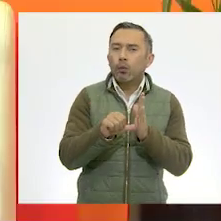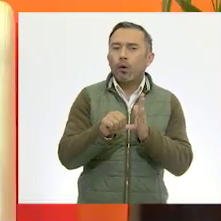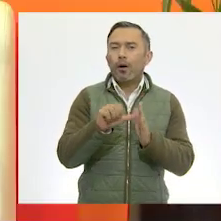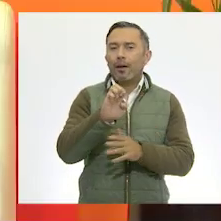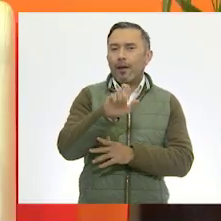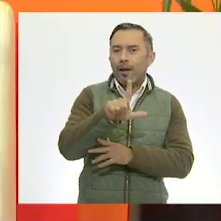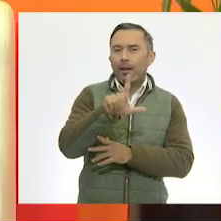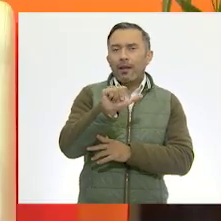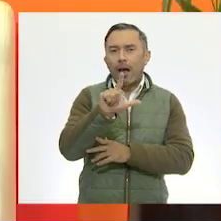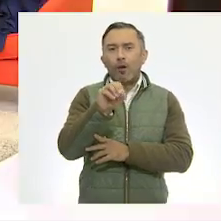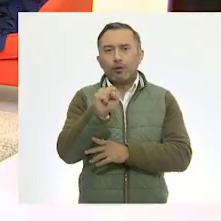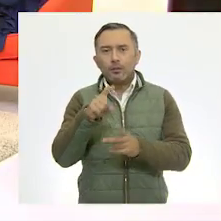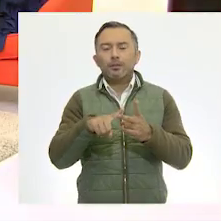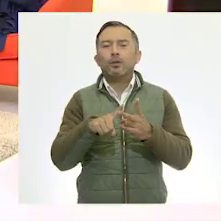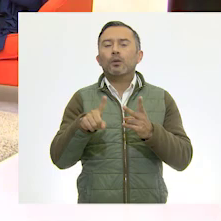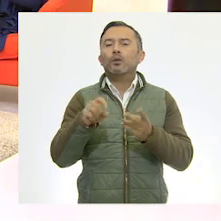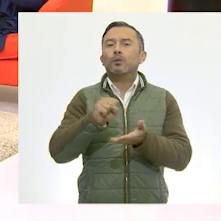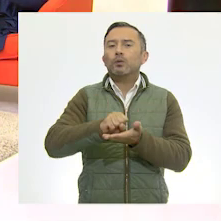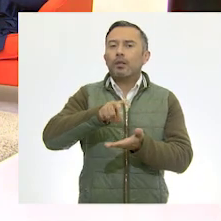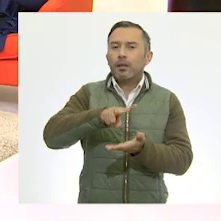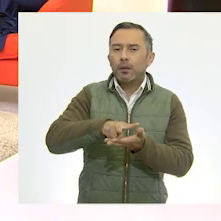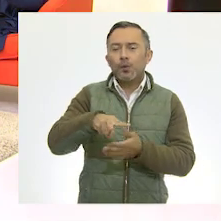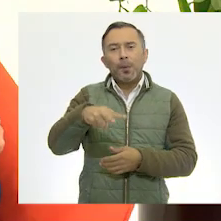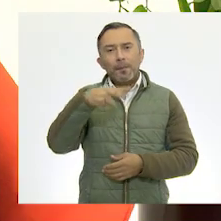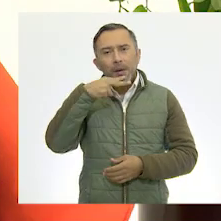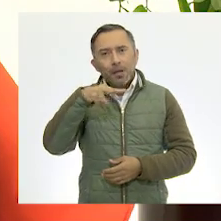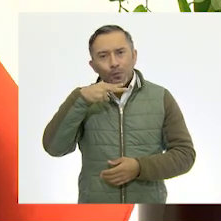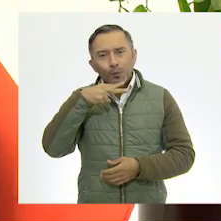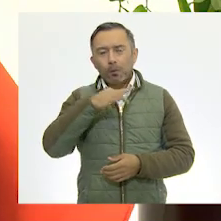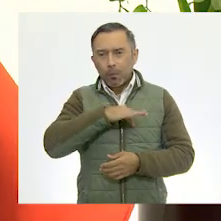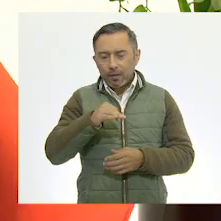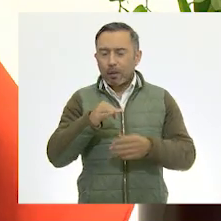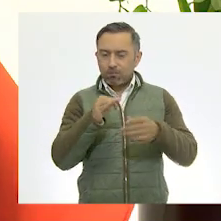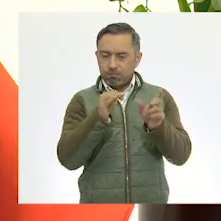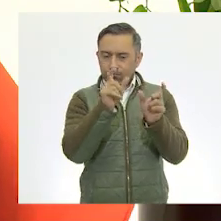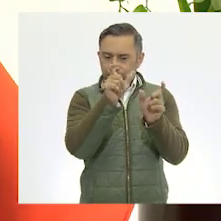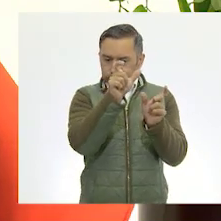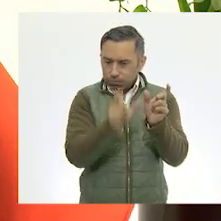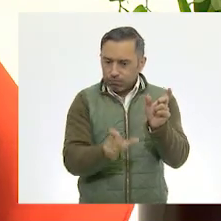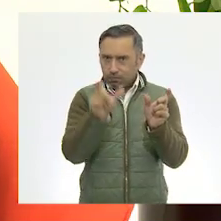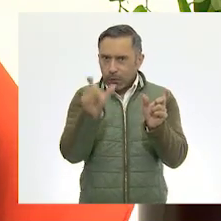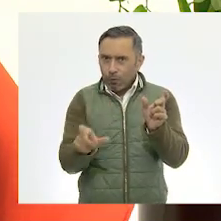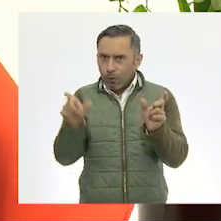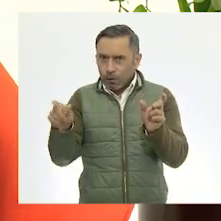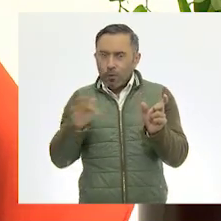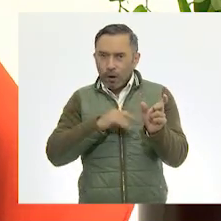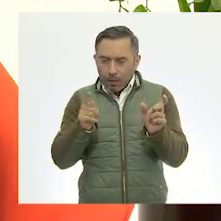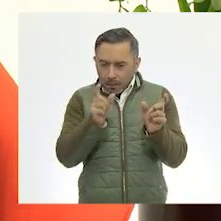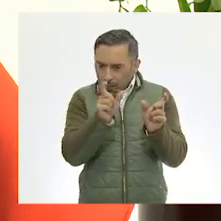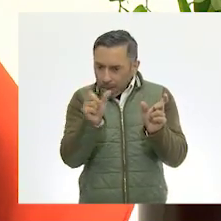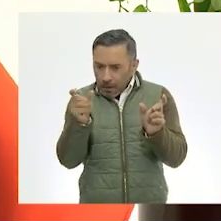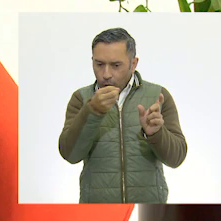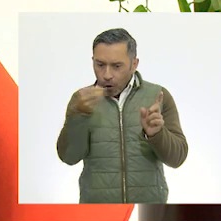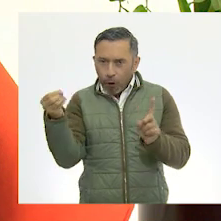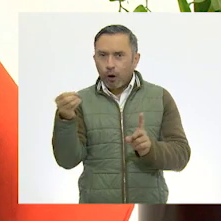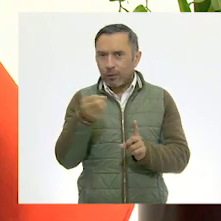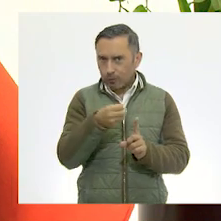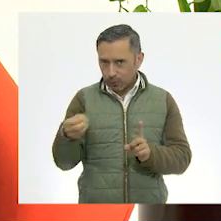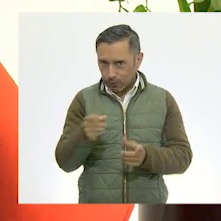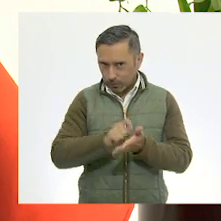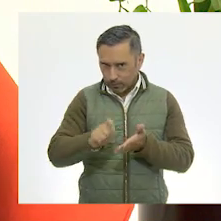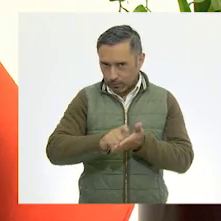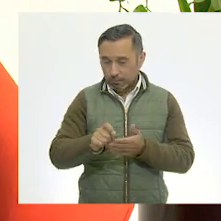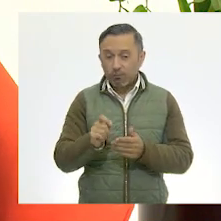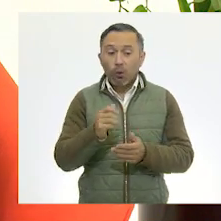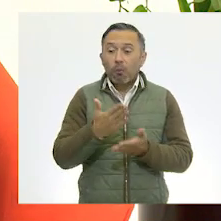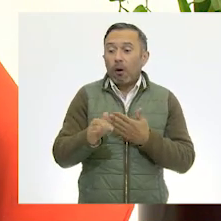sustantivos, adjetivos y verbos para crear justamente oraciones. Pueden haber algunos libros, puede haber también ejercicios